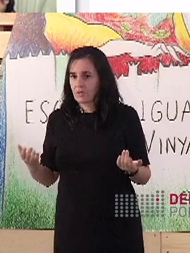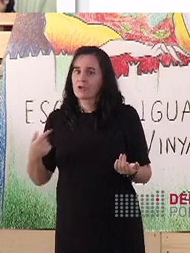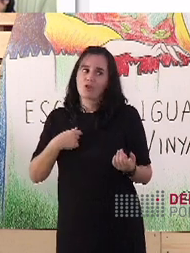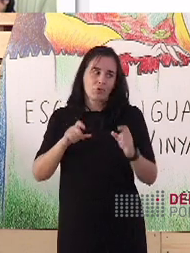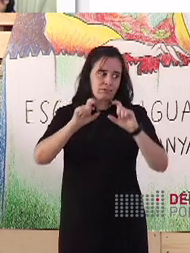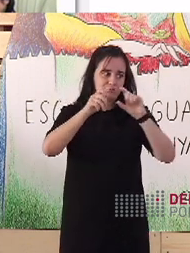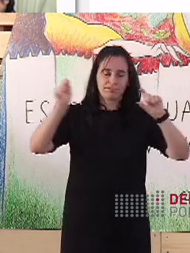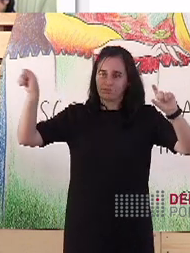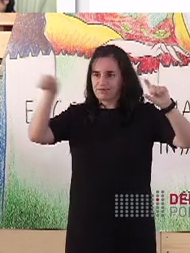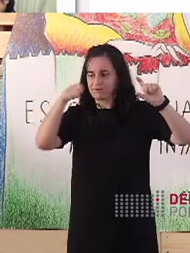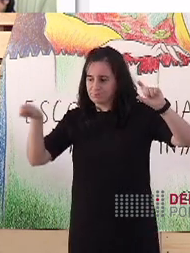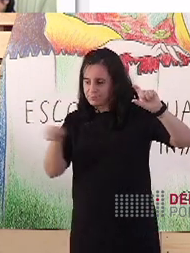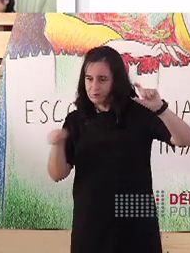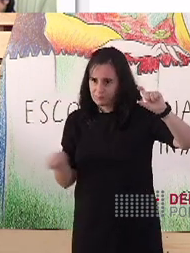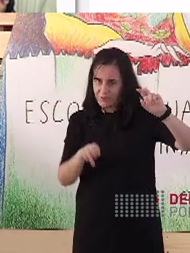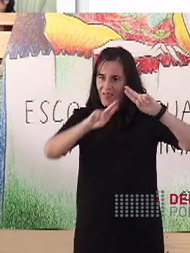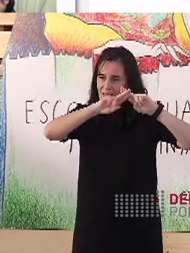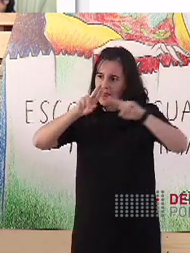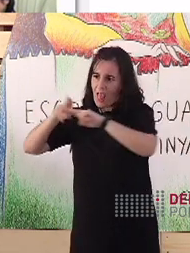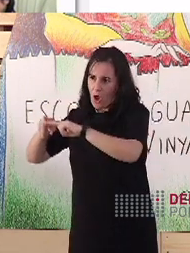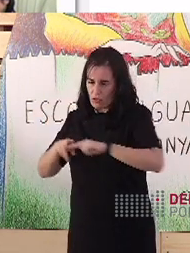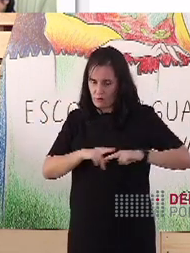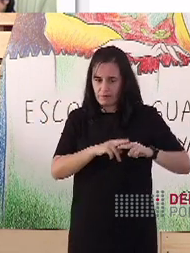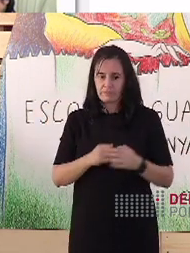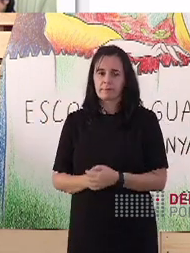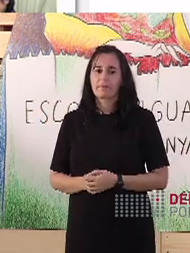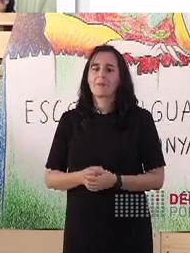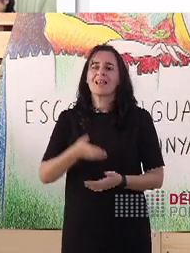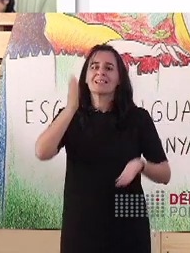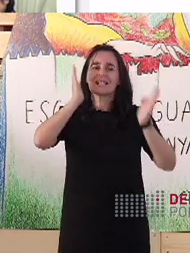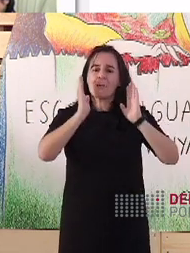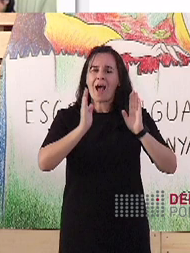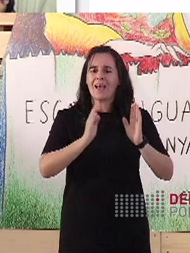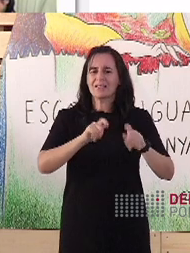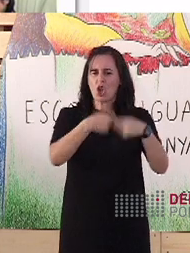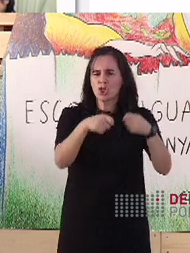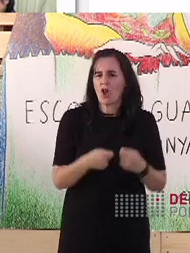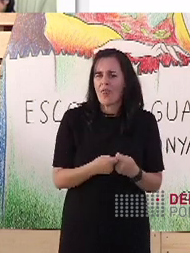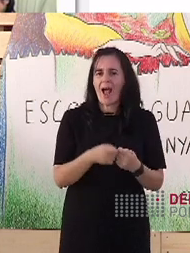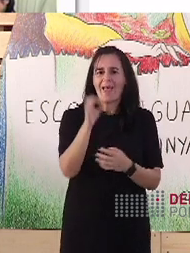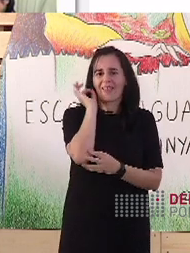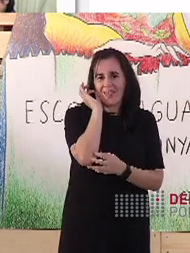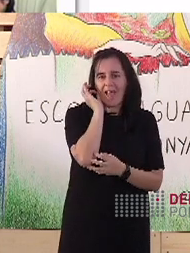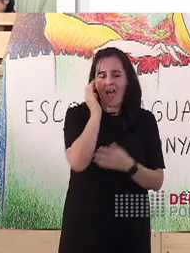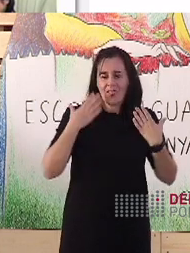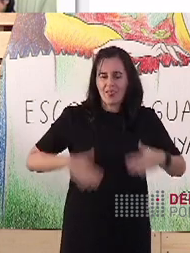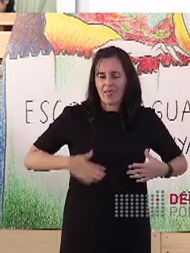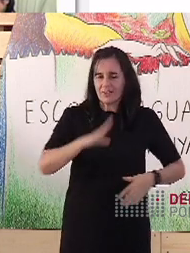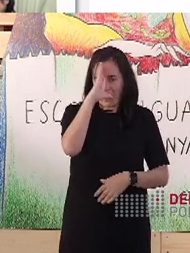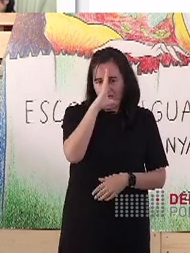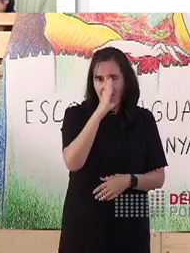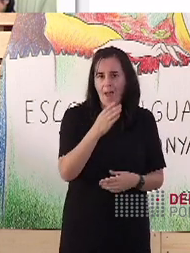hiper explícito. Salvajes destrozan a nena disfrazada de marinera violada.